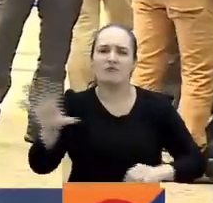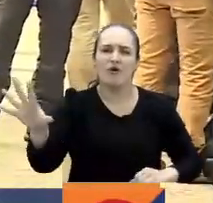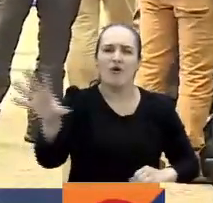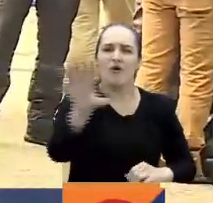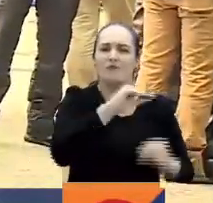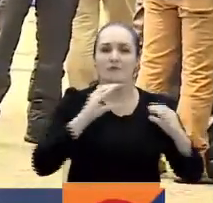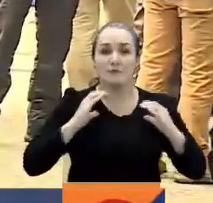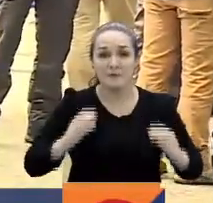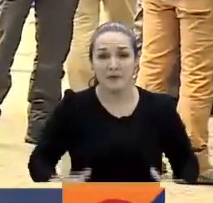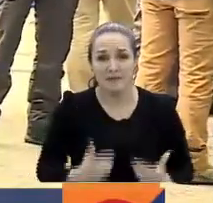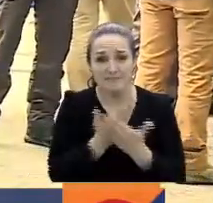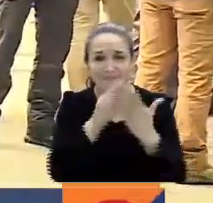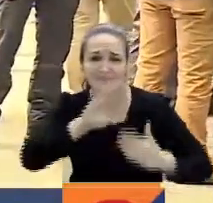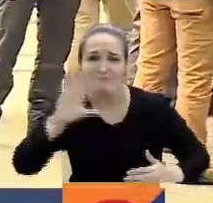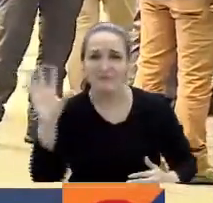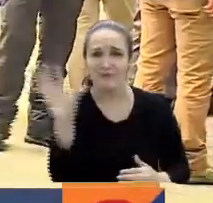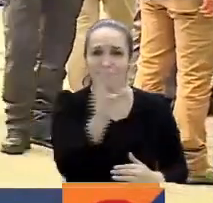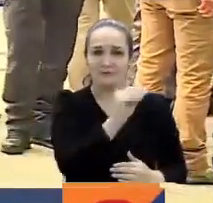ciudadanía.